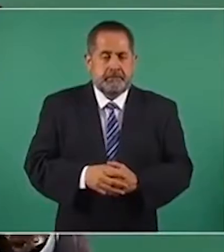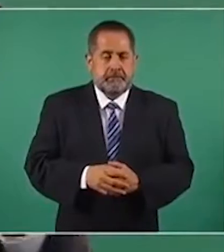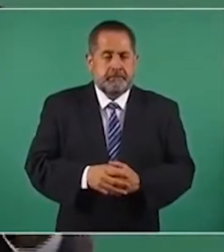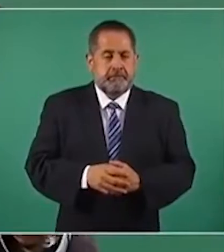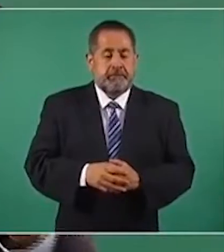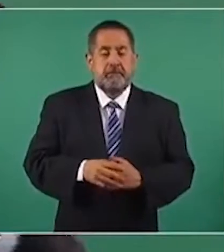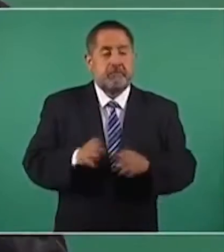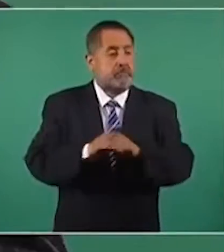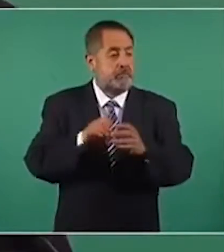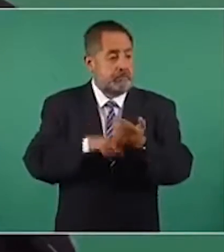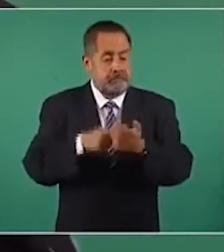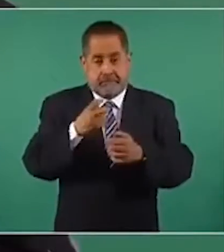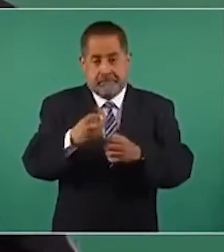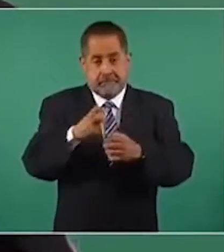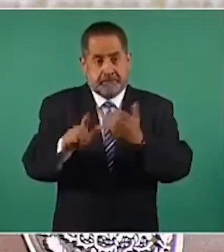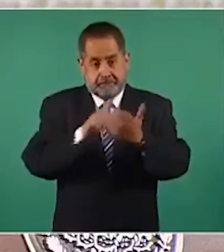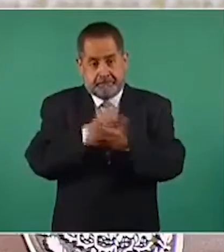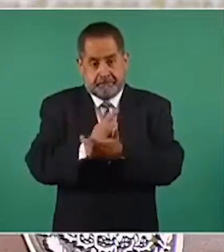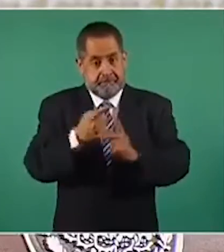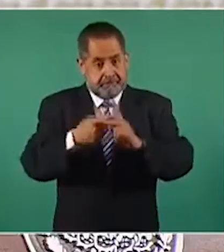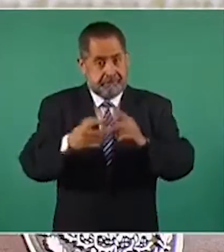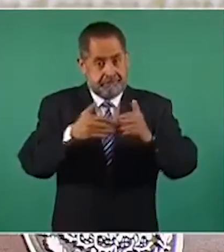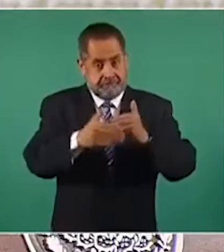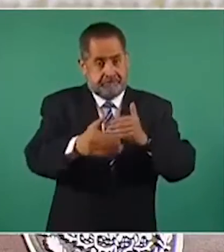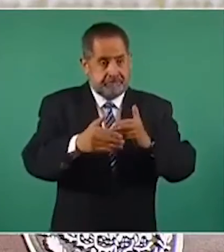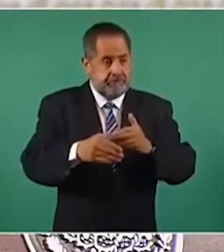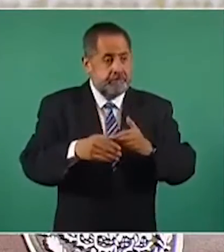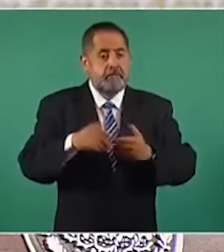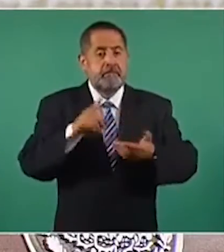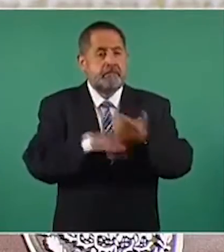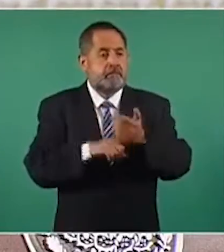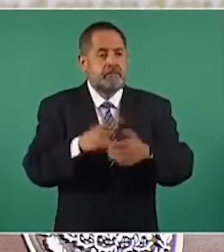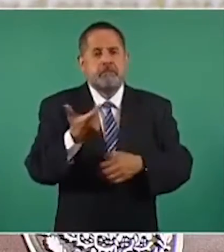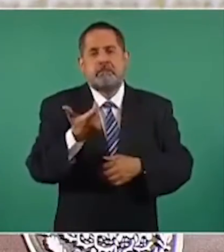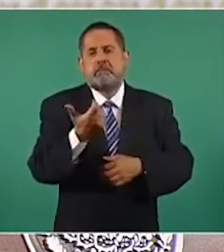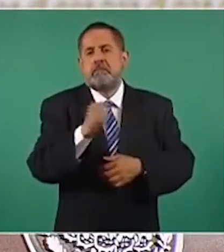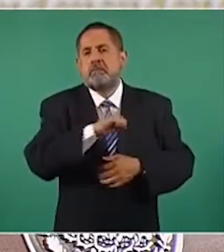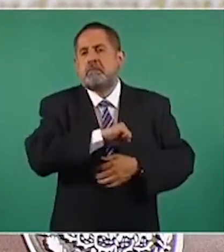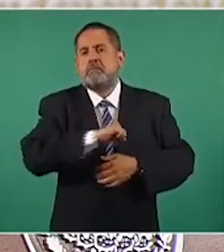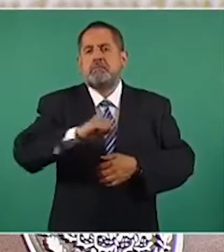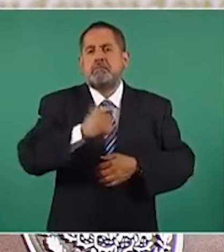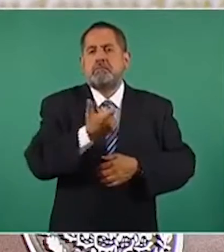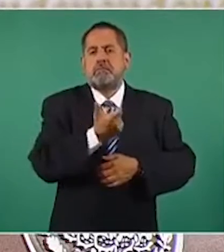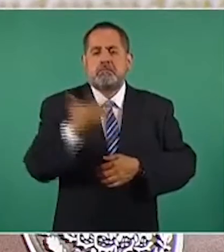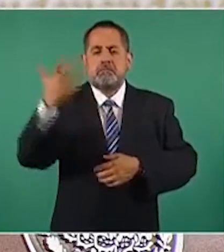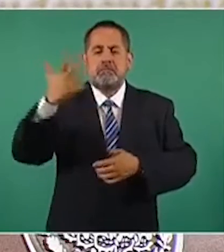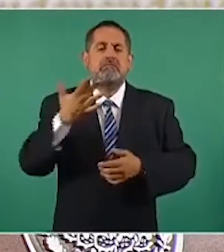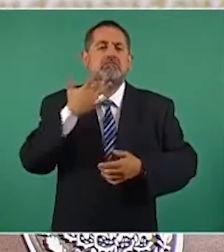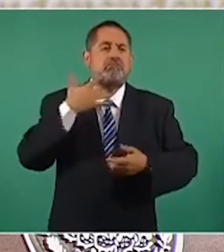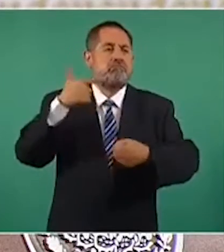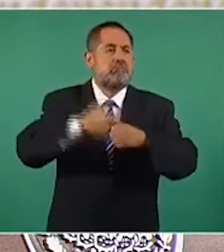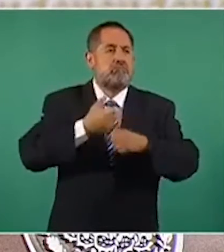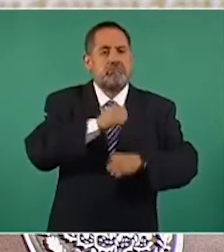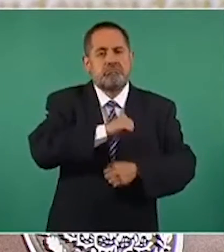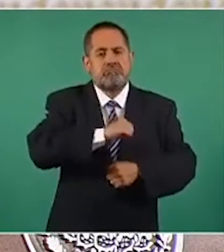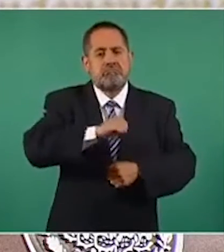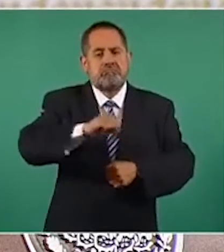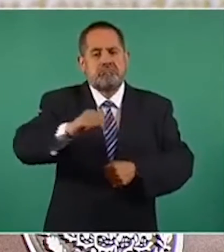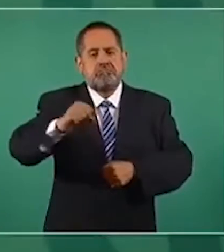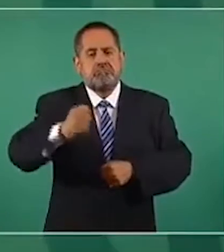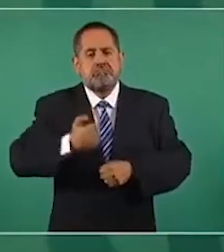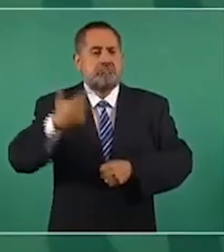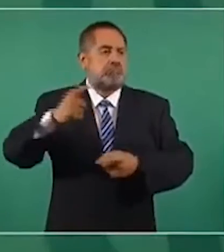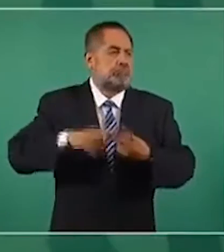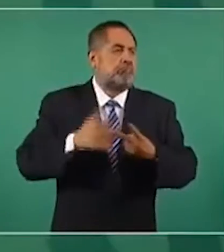a partir de esa reforma aumentaron los precios de las gasolinas,